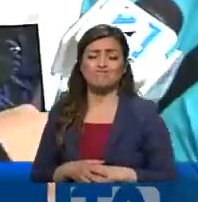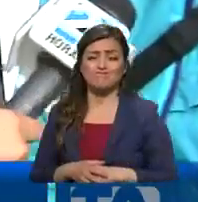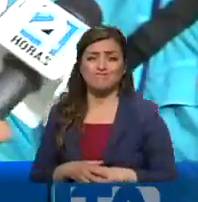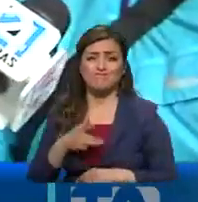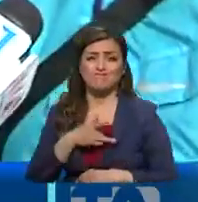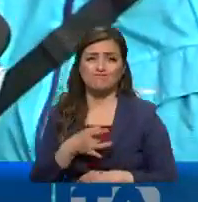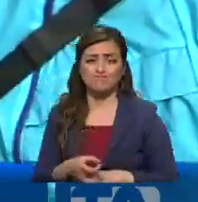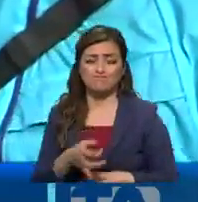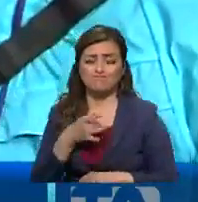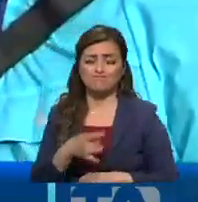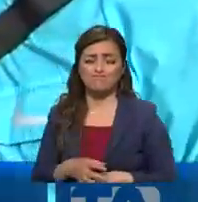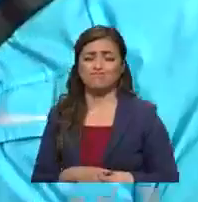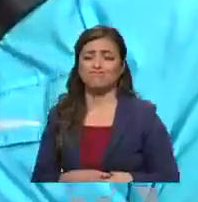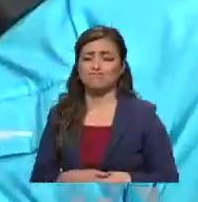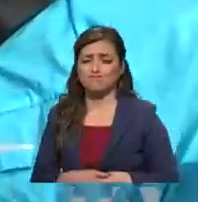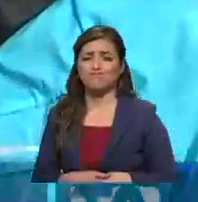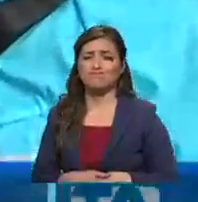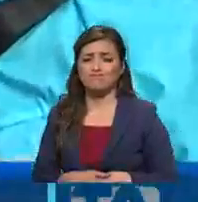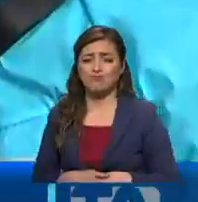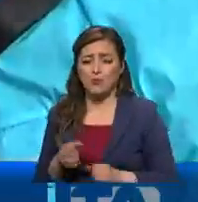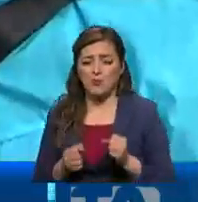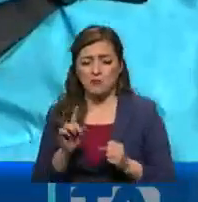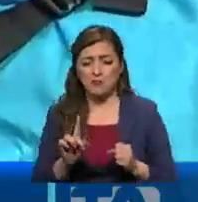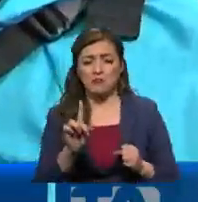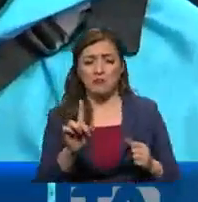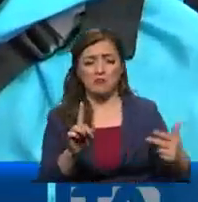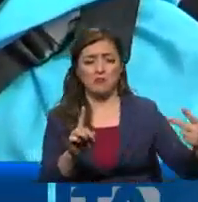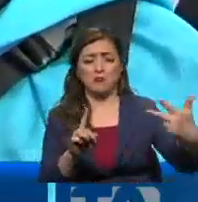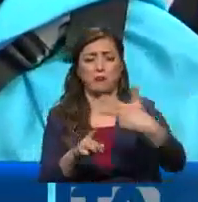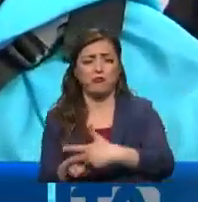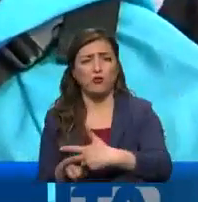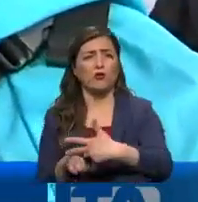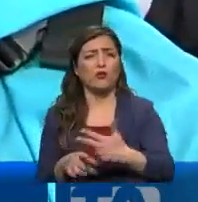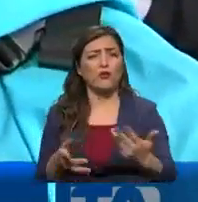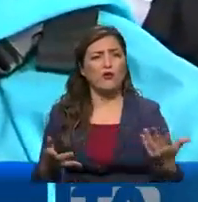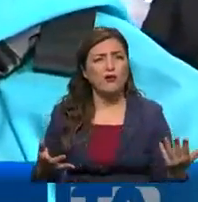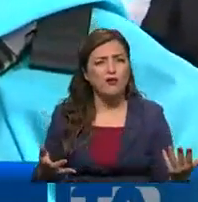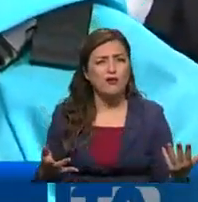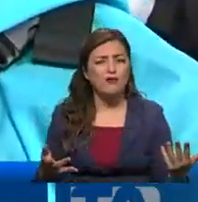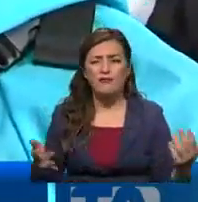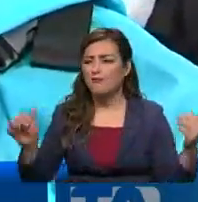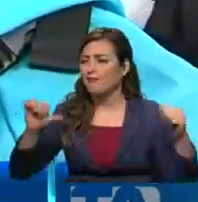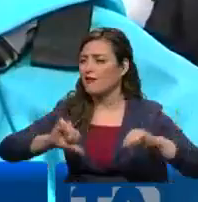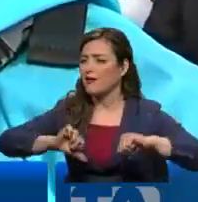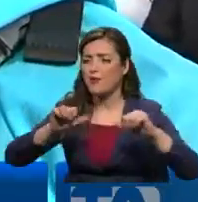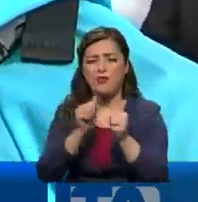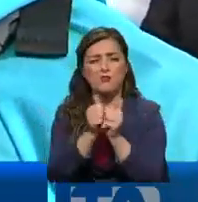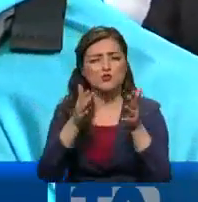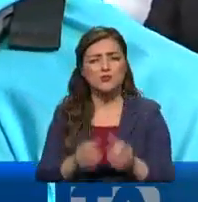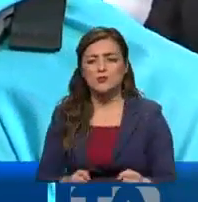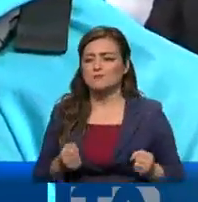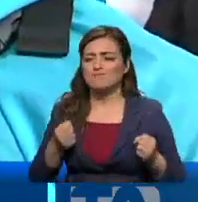el dolor que he sentido de que sea infamemente anulado un gran deportista, un gran padre de familia, un gran